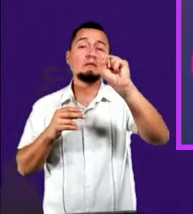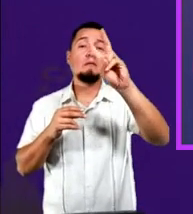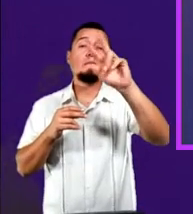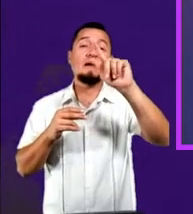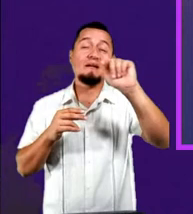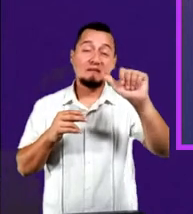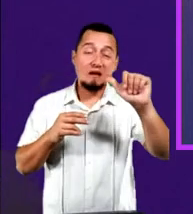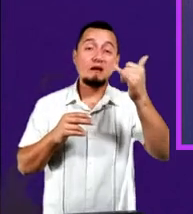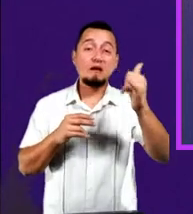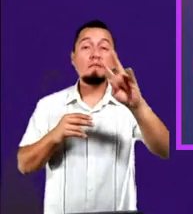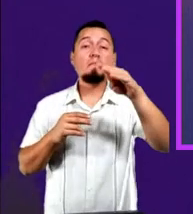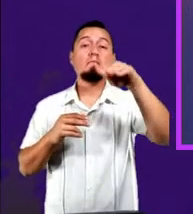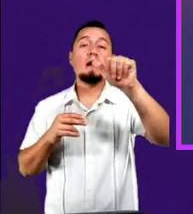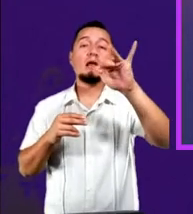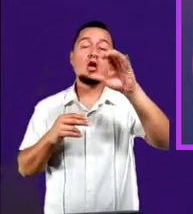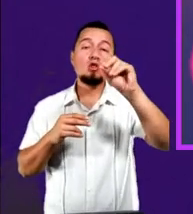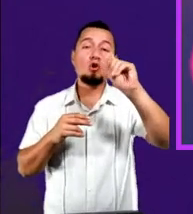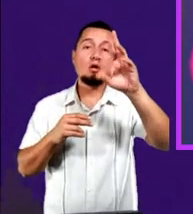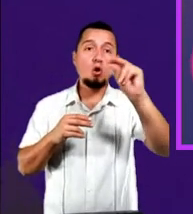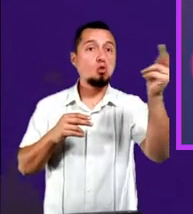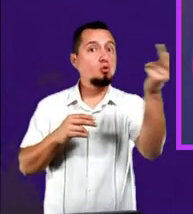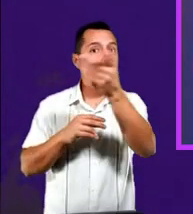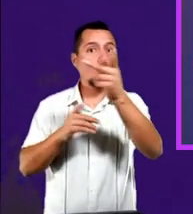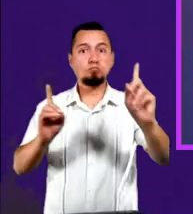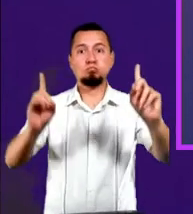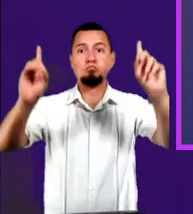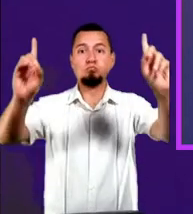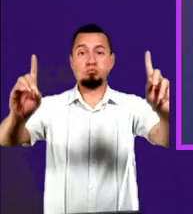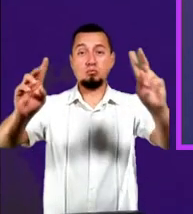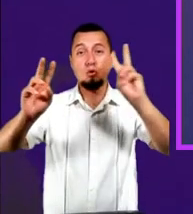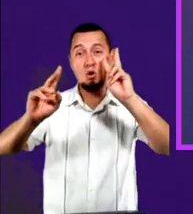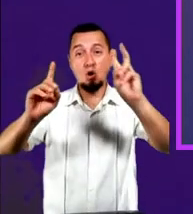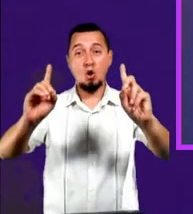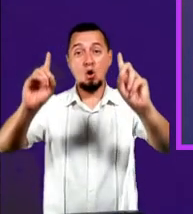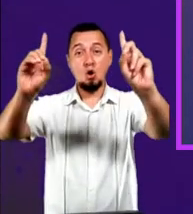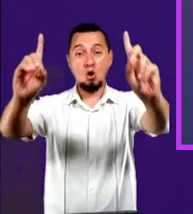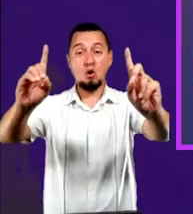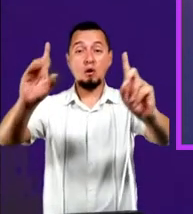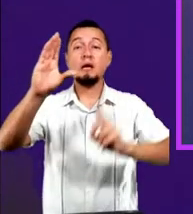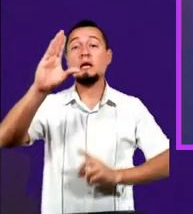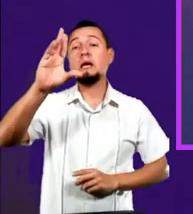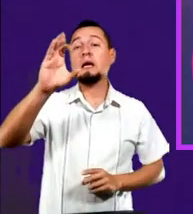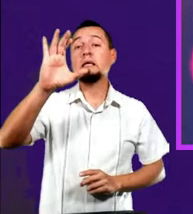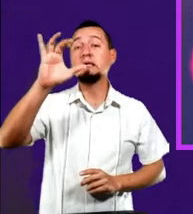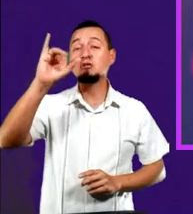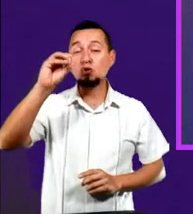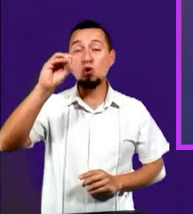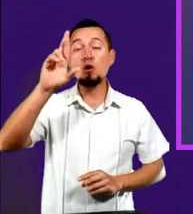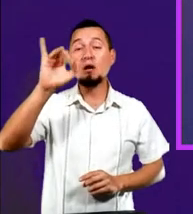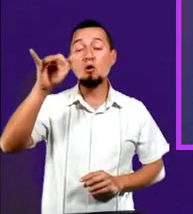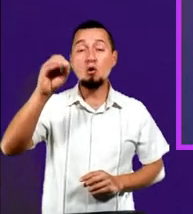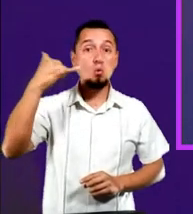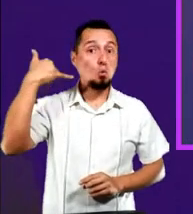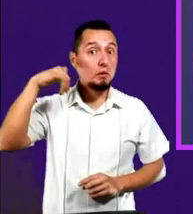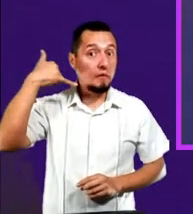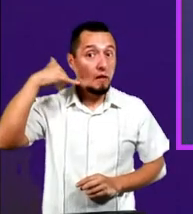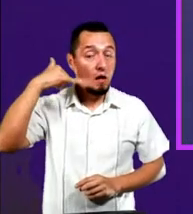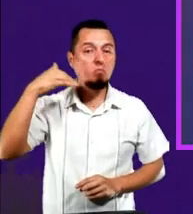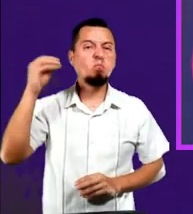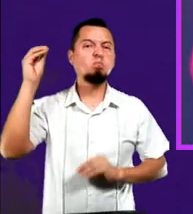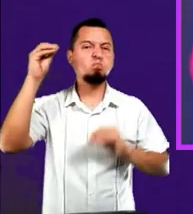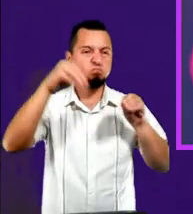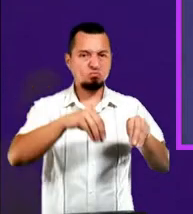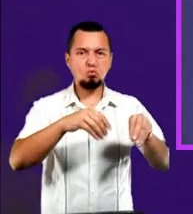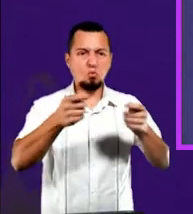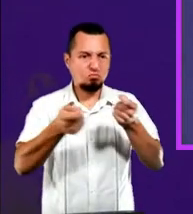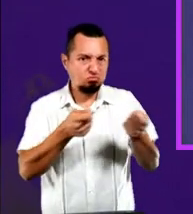aparece al fondo es Crescencio Rejón, yucateco, que también fue promotor de las figuras jurídicas en